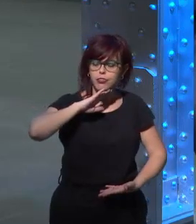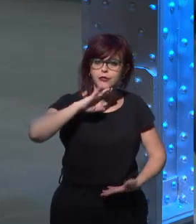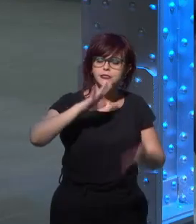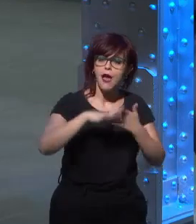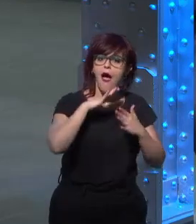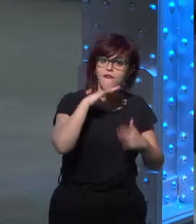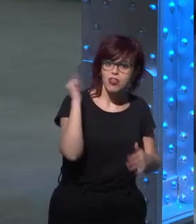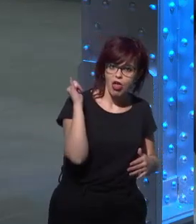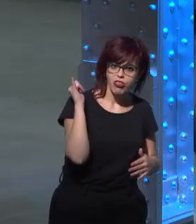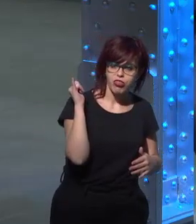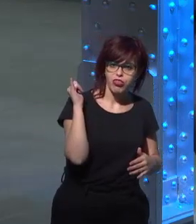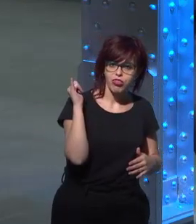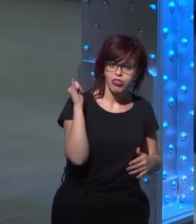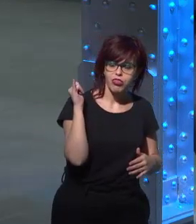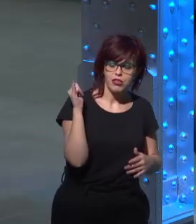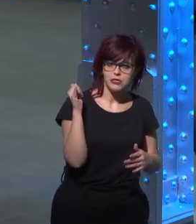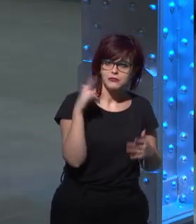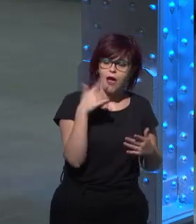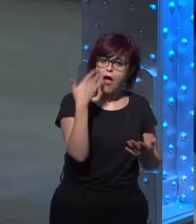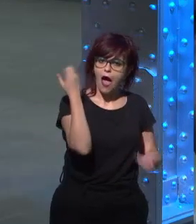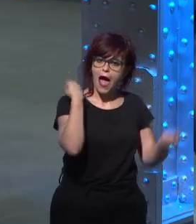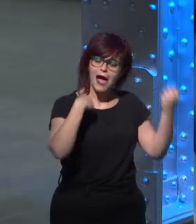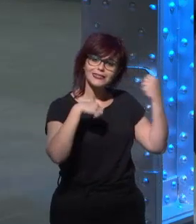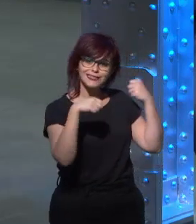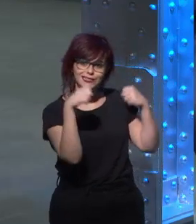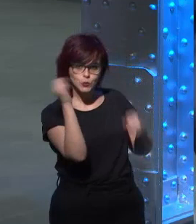las habilidades actitudinales,